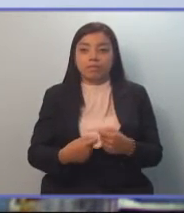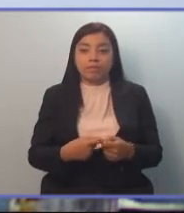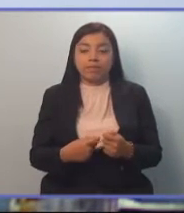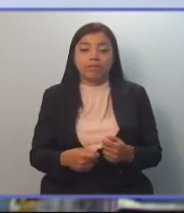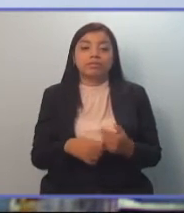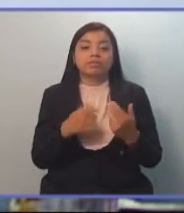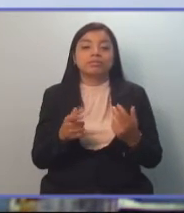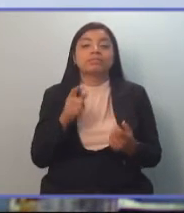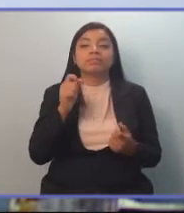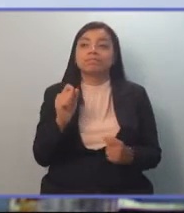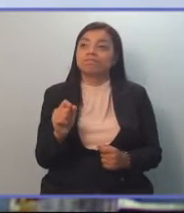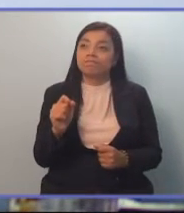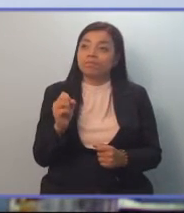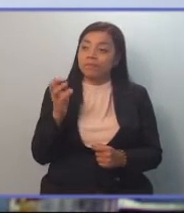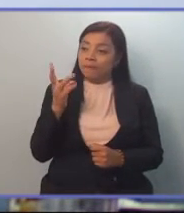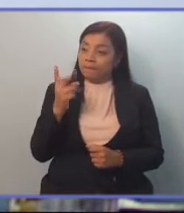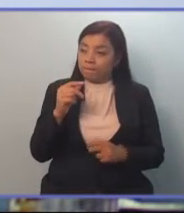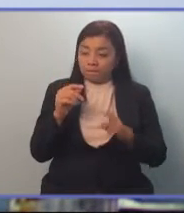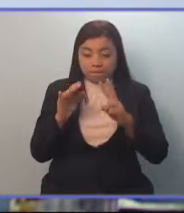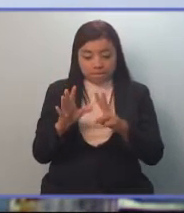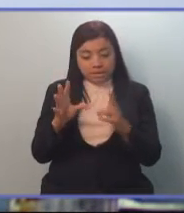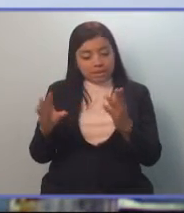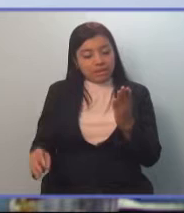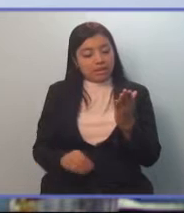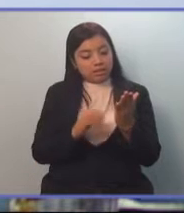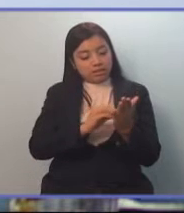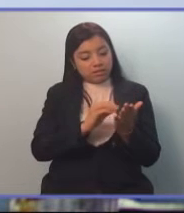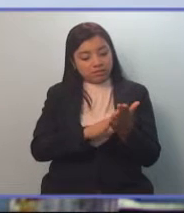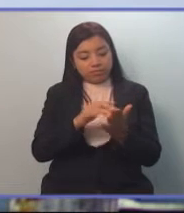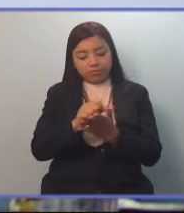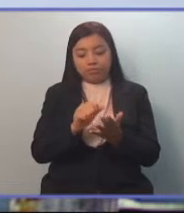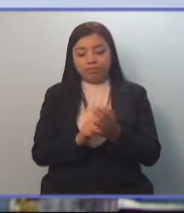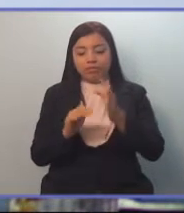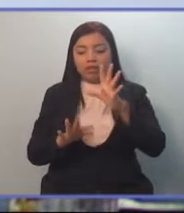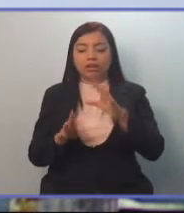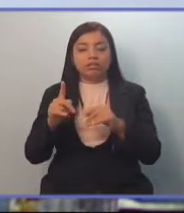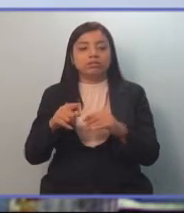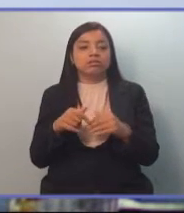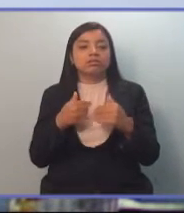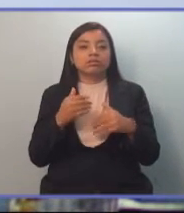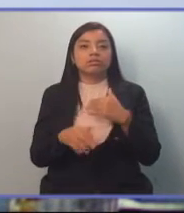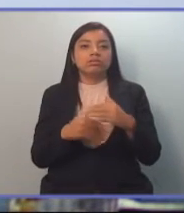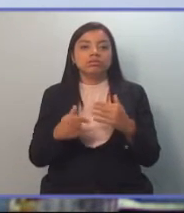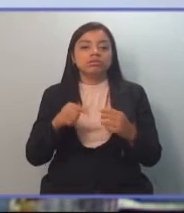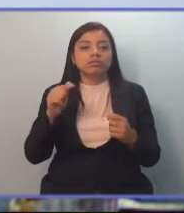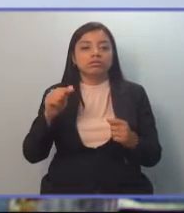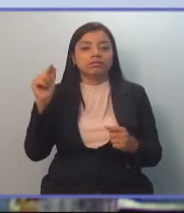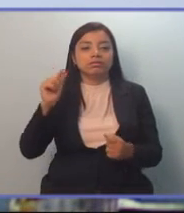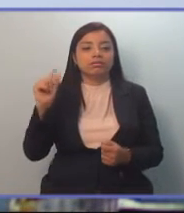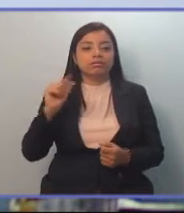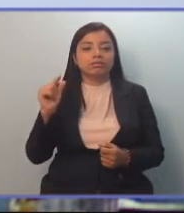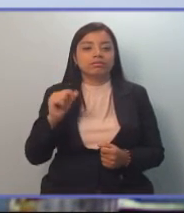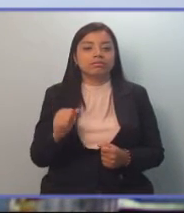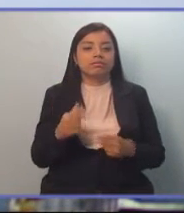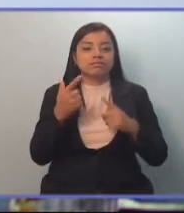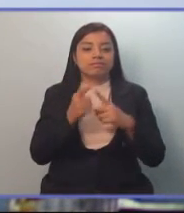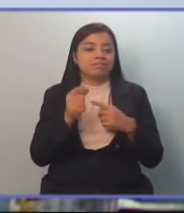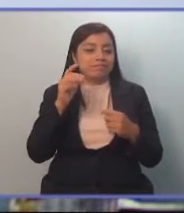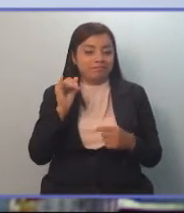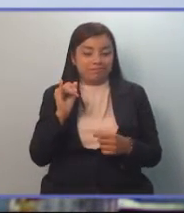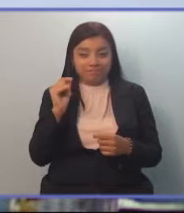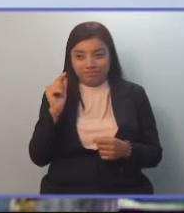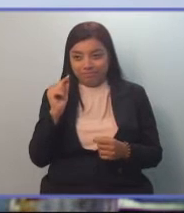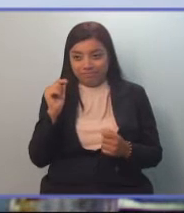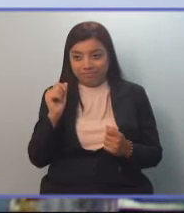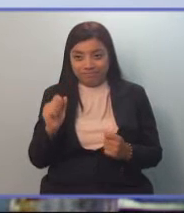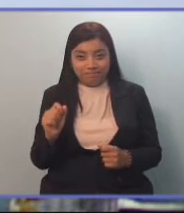la incorporación del numeral 7, artículo 11, por constituir una clasificación de permisos. Y no licencia, como